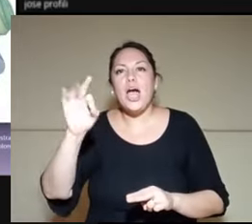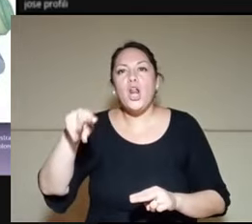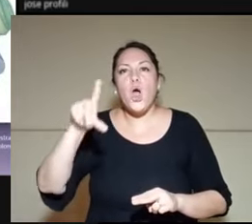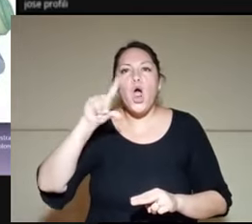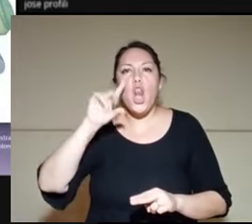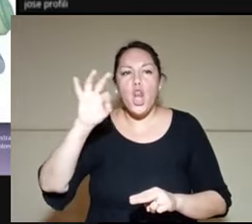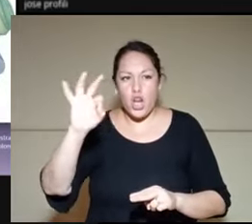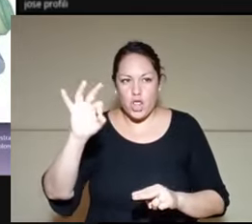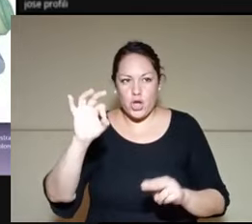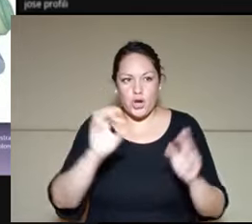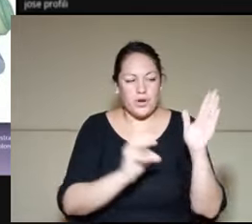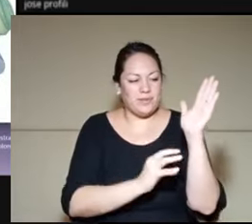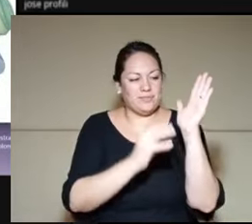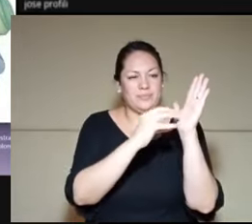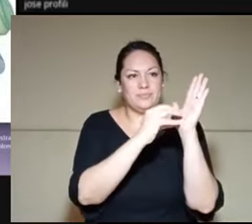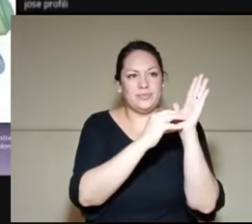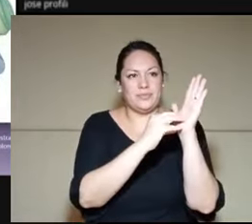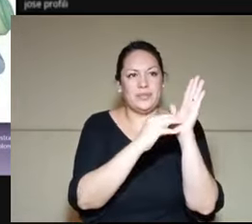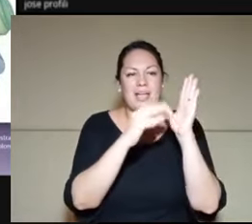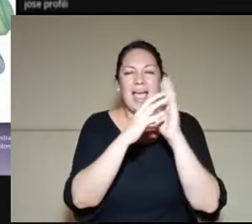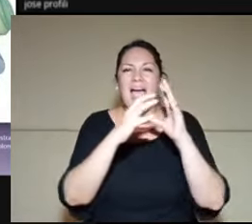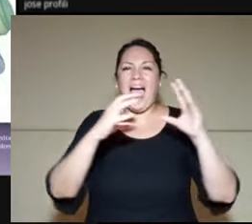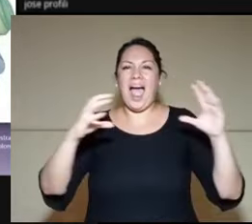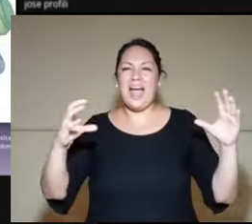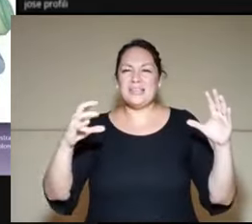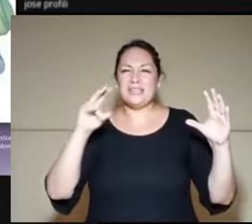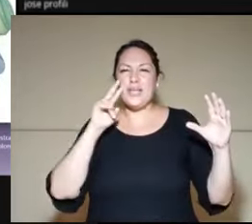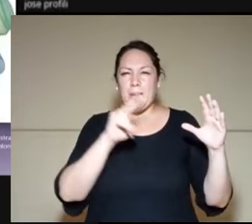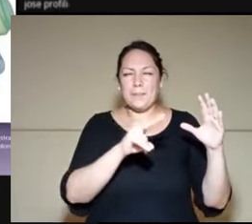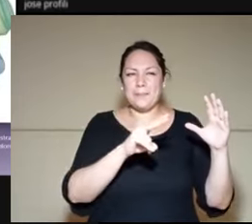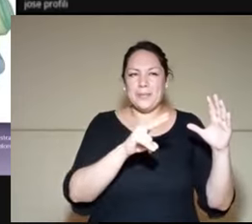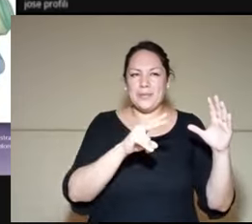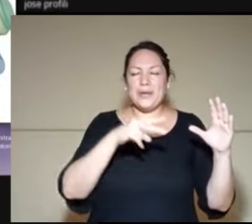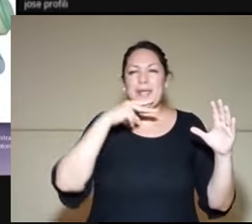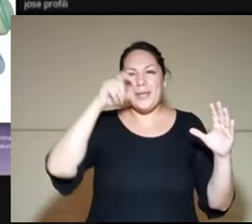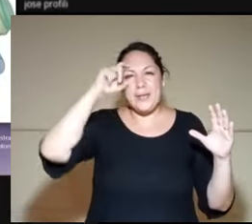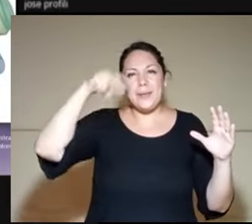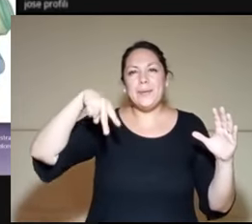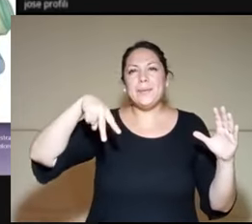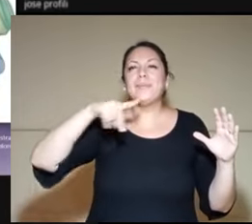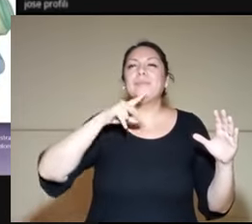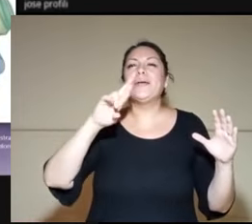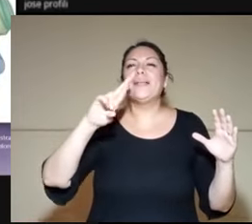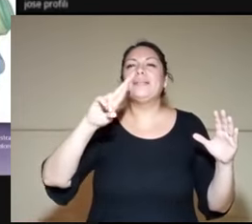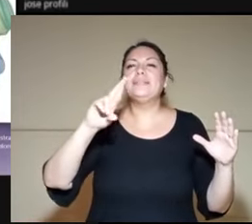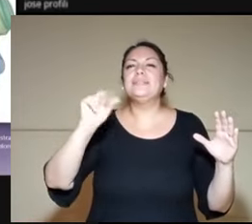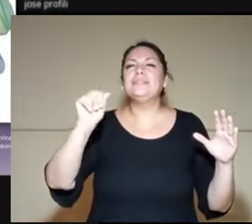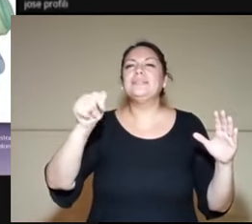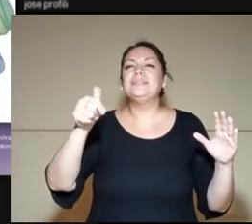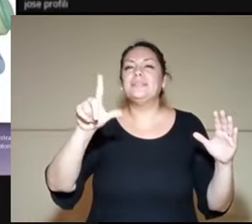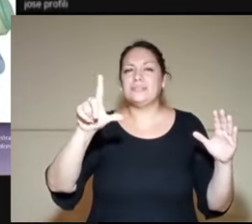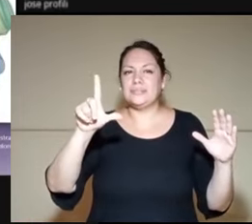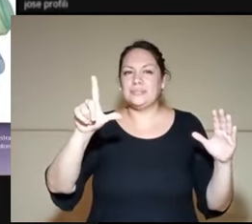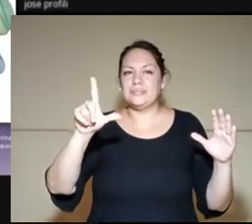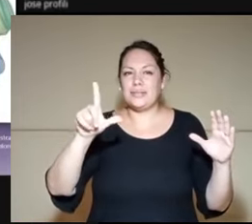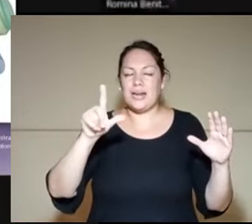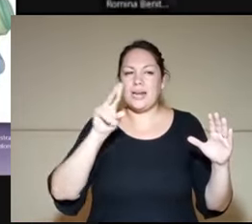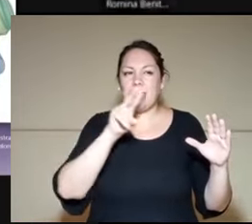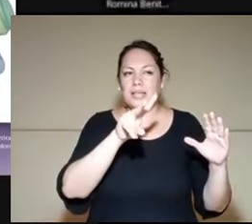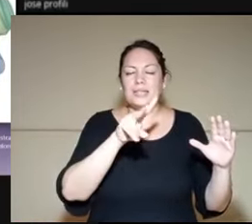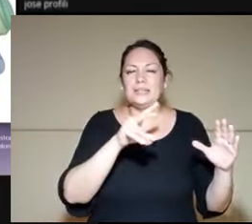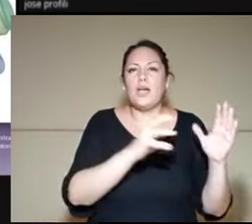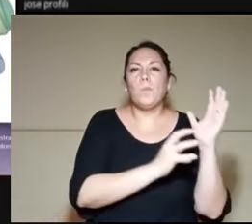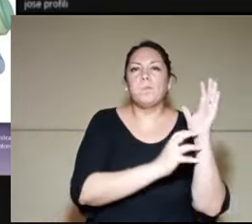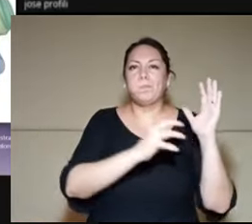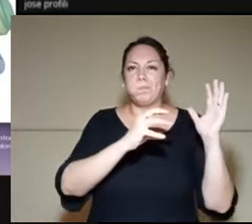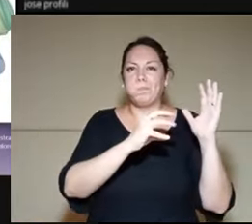esta visión anterior o ventral, fíjense lo ancha que es, fíjense en la parte lateral lo ancha que se ve.